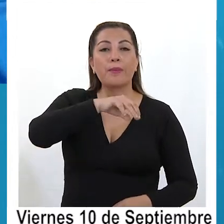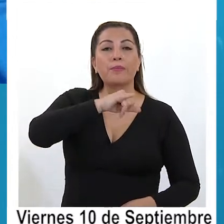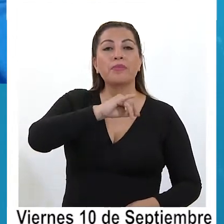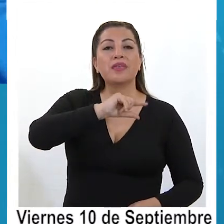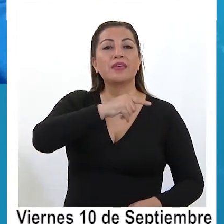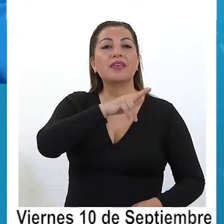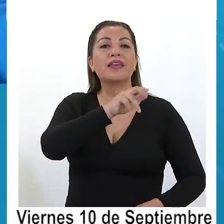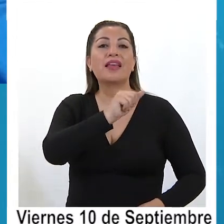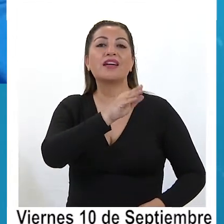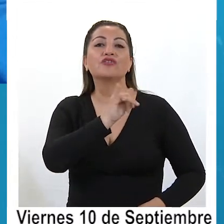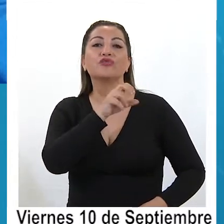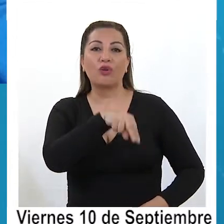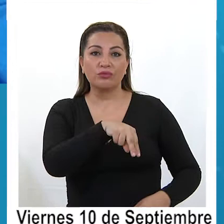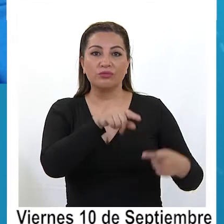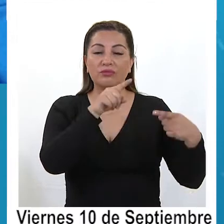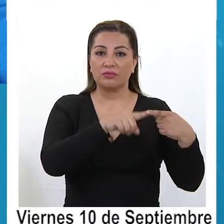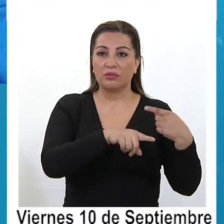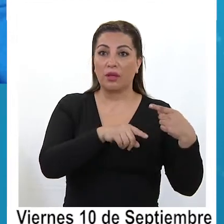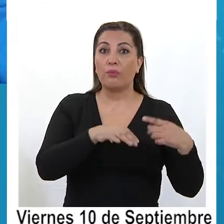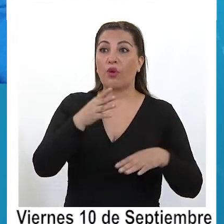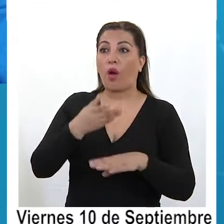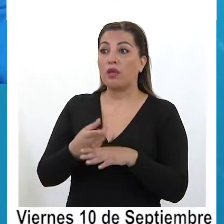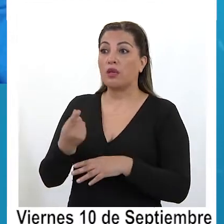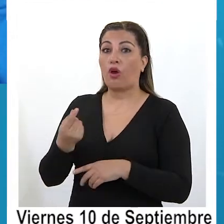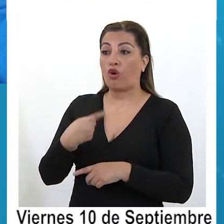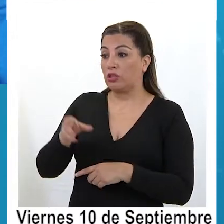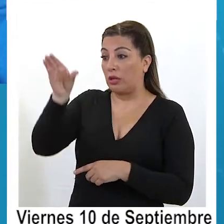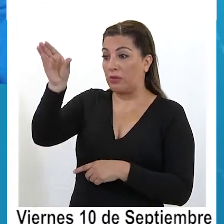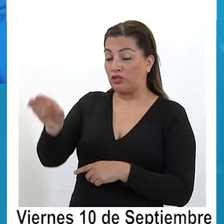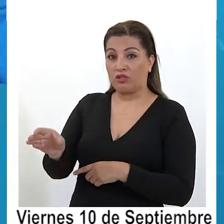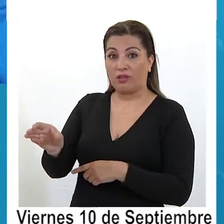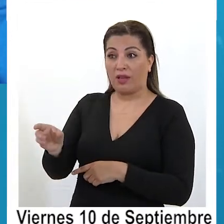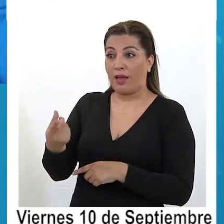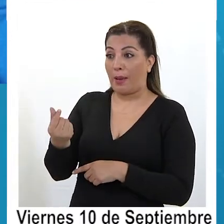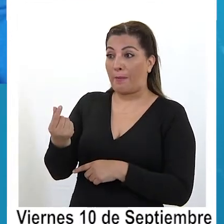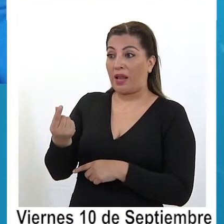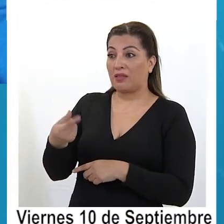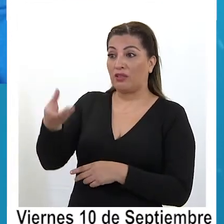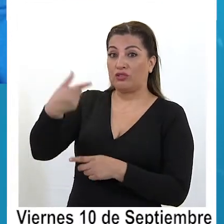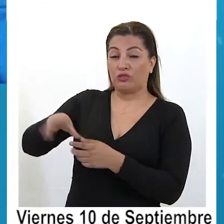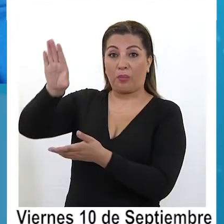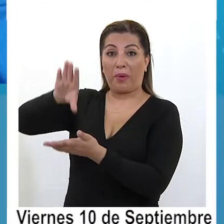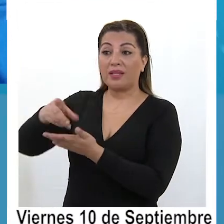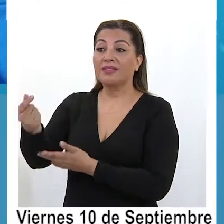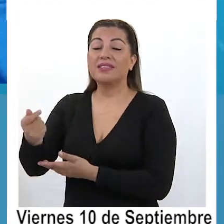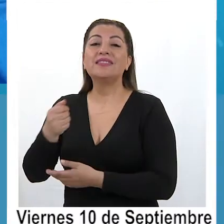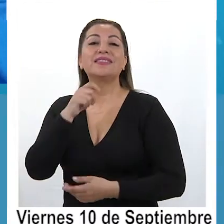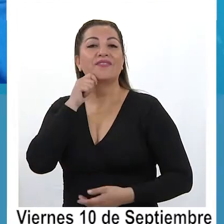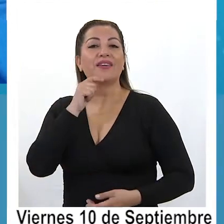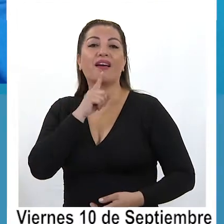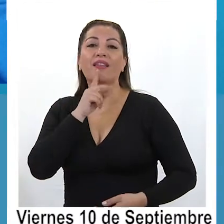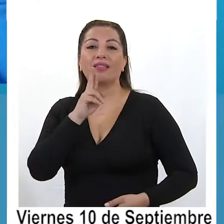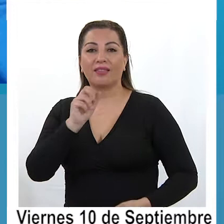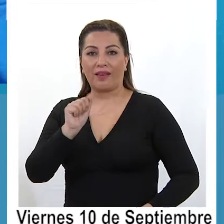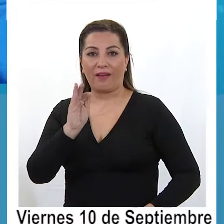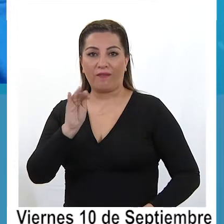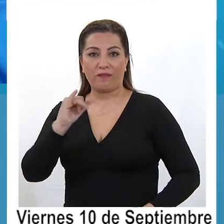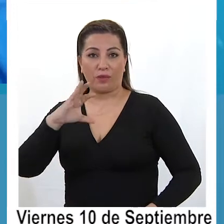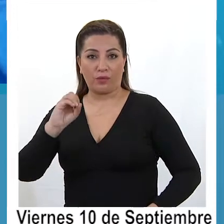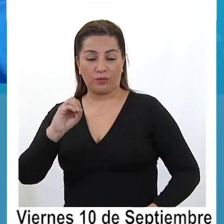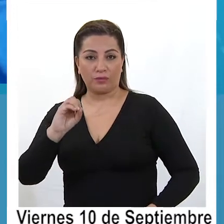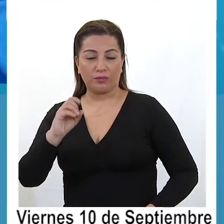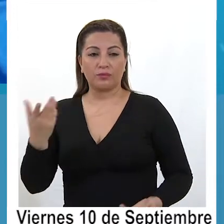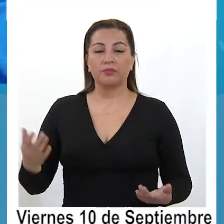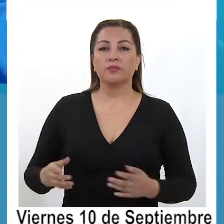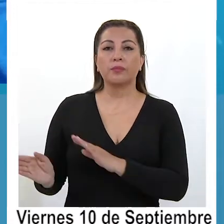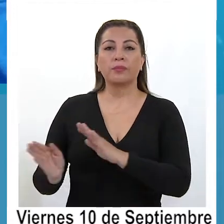Es decir, cuando hay un involucro en la participación de terceros respecto a esta acción, tenemos tráfico de migrantes.